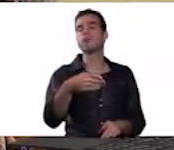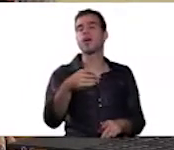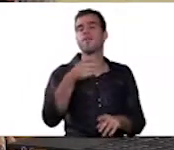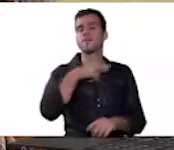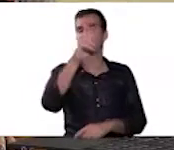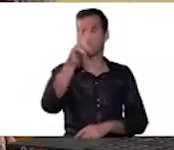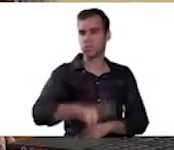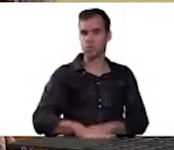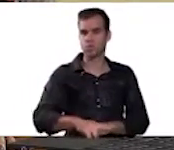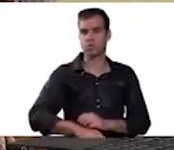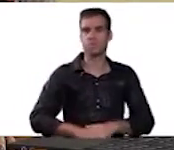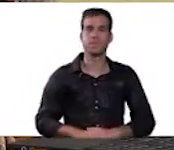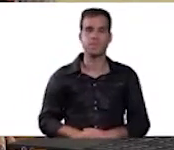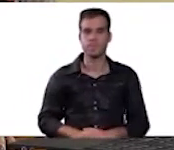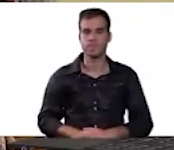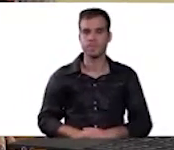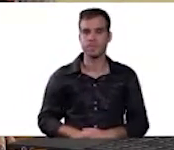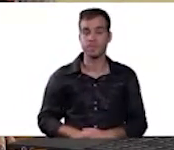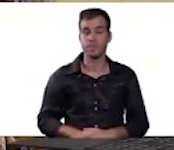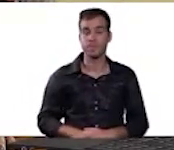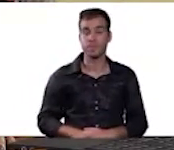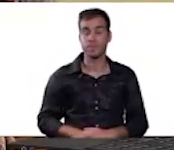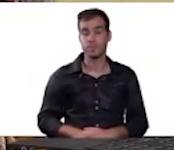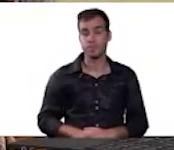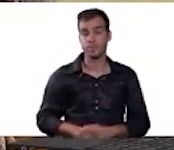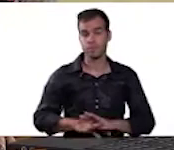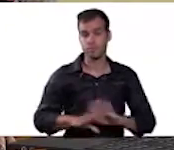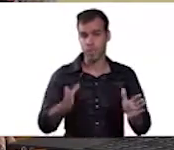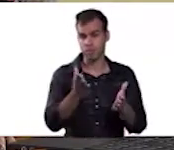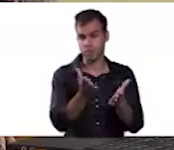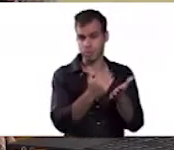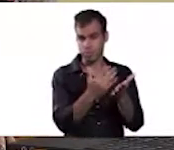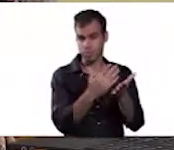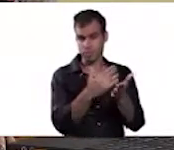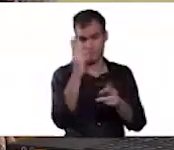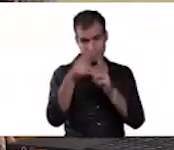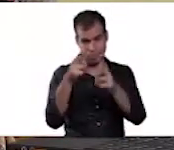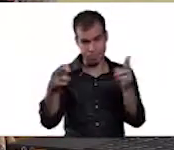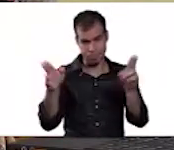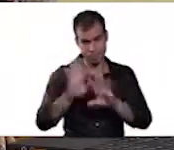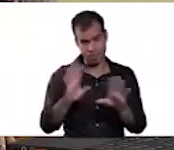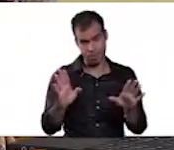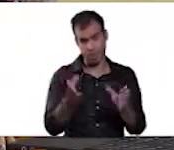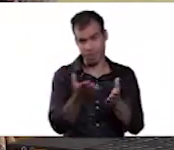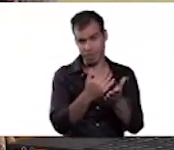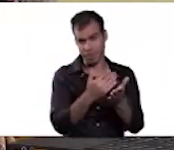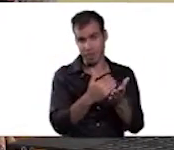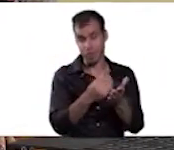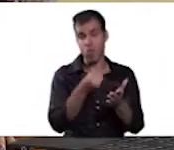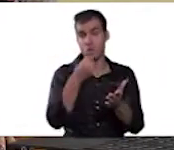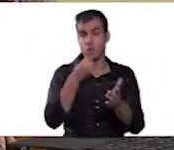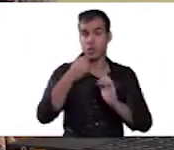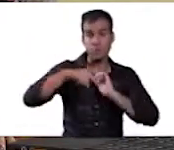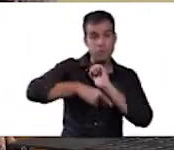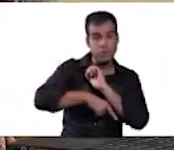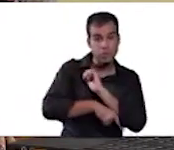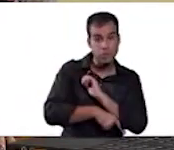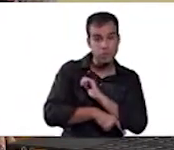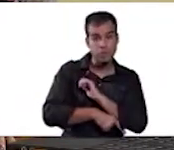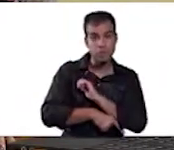de controles parciales. Además de la bibliografía orientada anteriormente, pueden